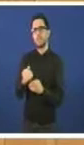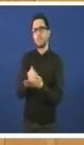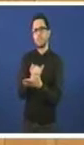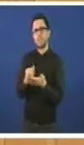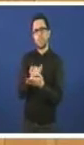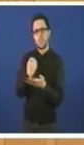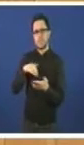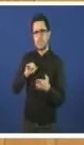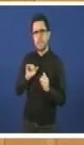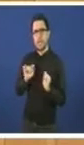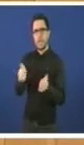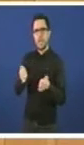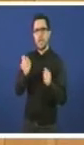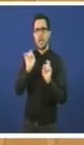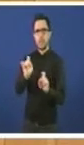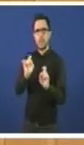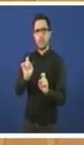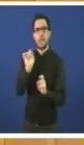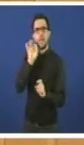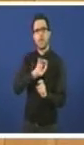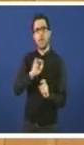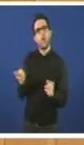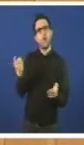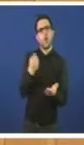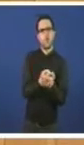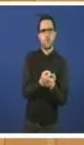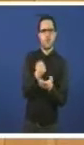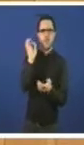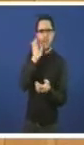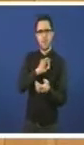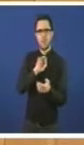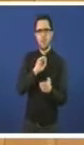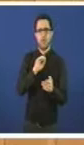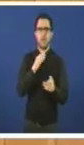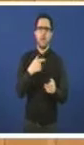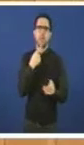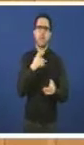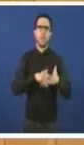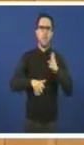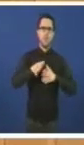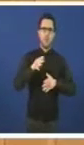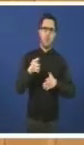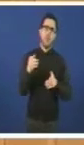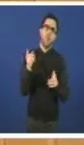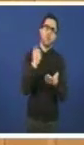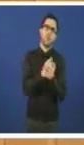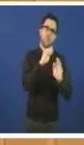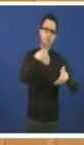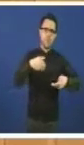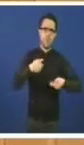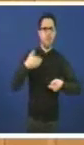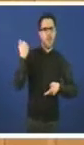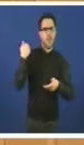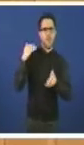imparten en galego se vuelvan a impartir en galego señor lobeira volvemos para atrás esto es ni más ni menos que volver o decreto de un signo